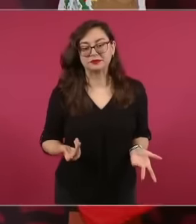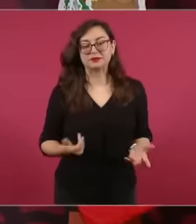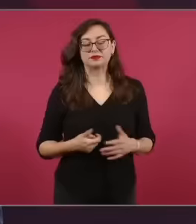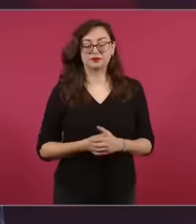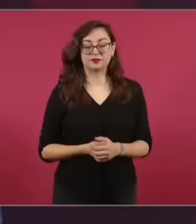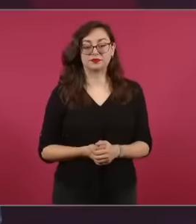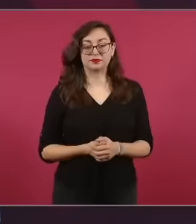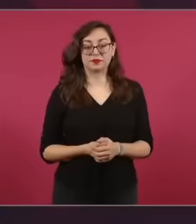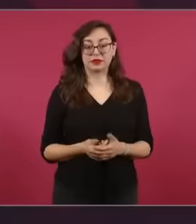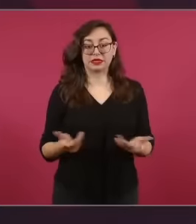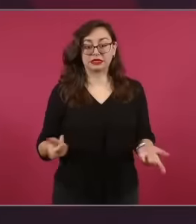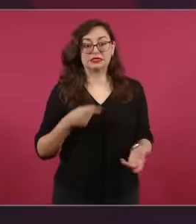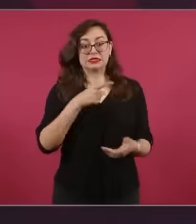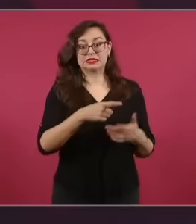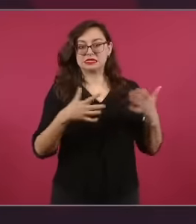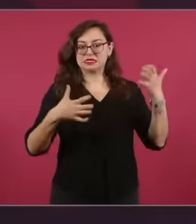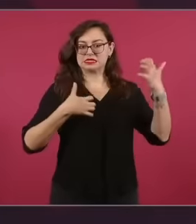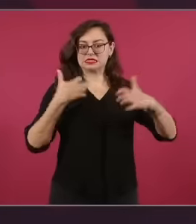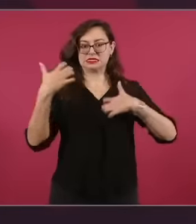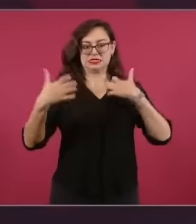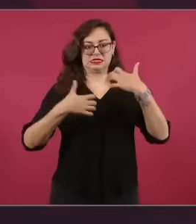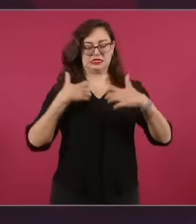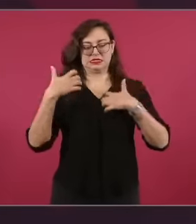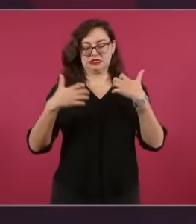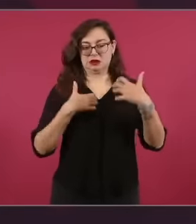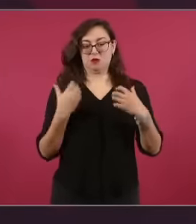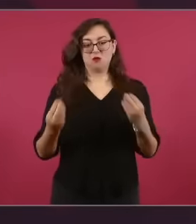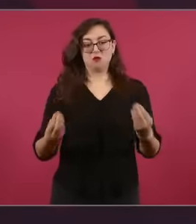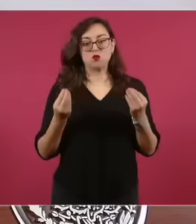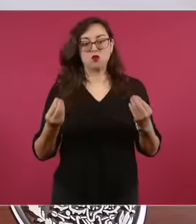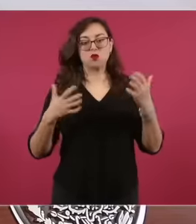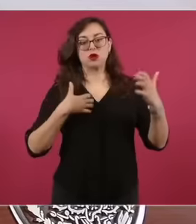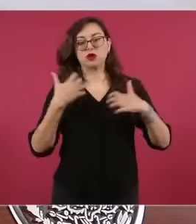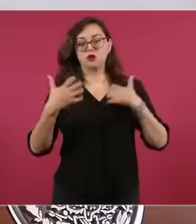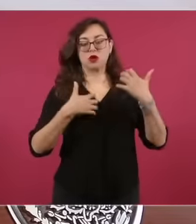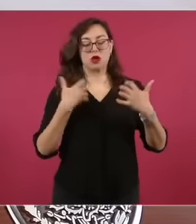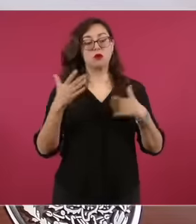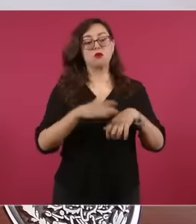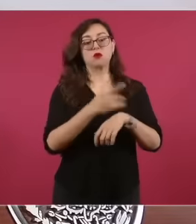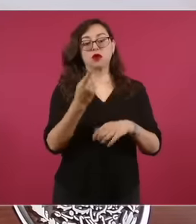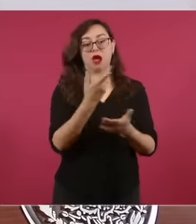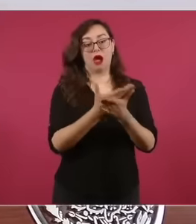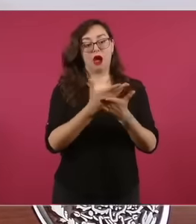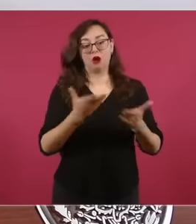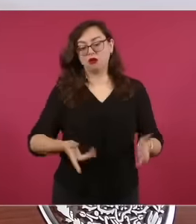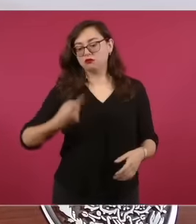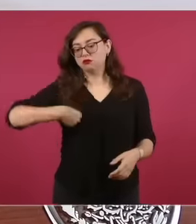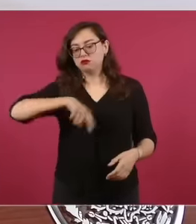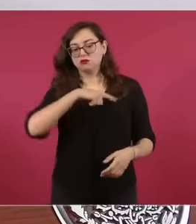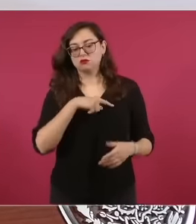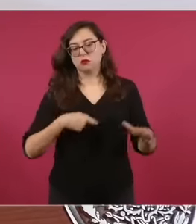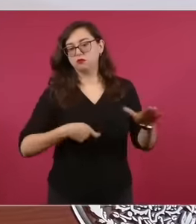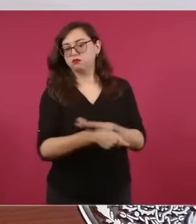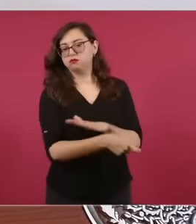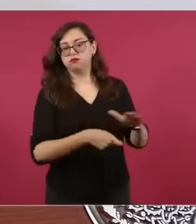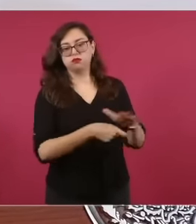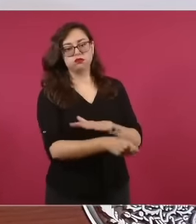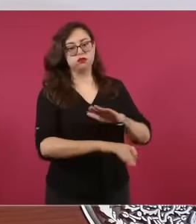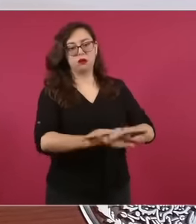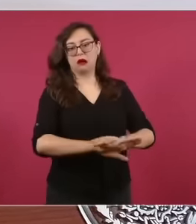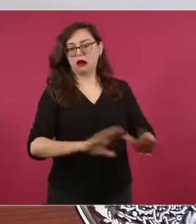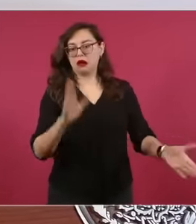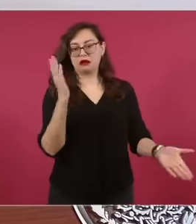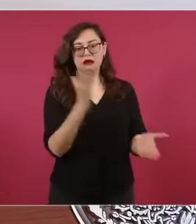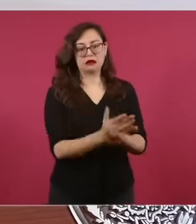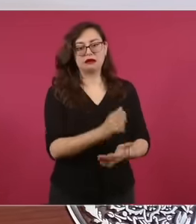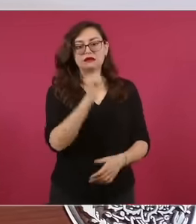Entonces, ese está muy enojado porque ya no existe esa corrupción, porque estamos en un